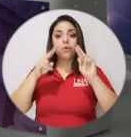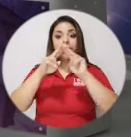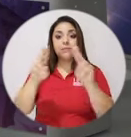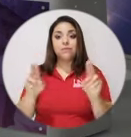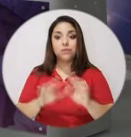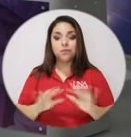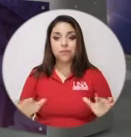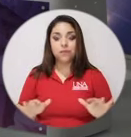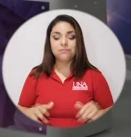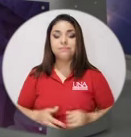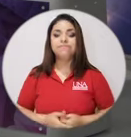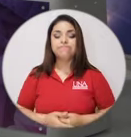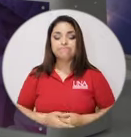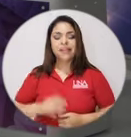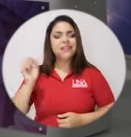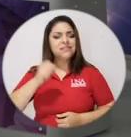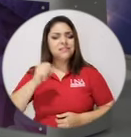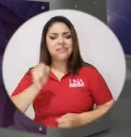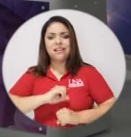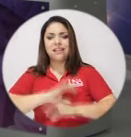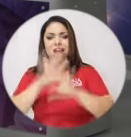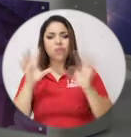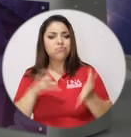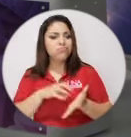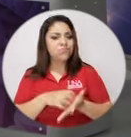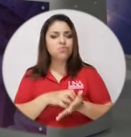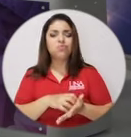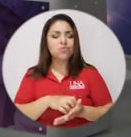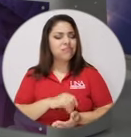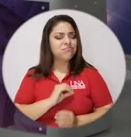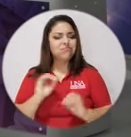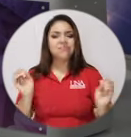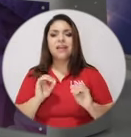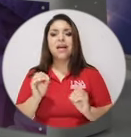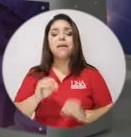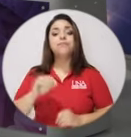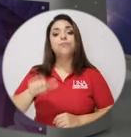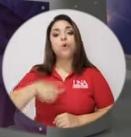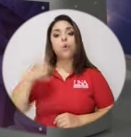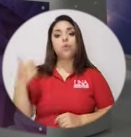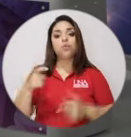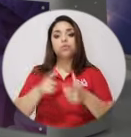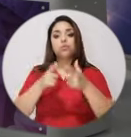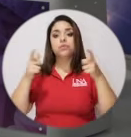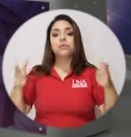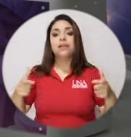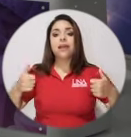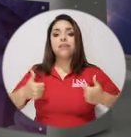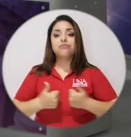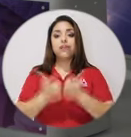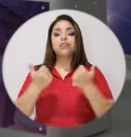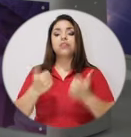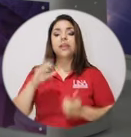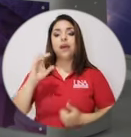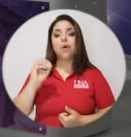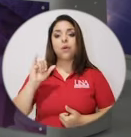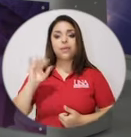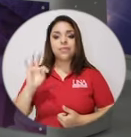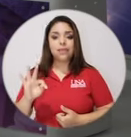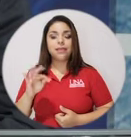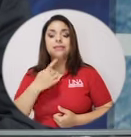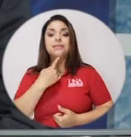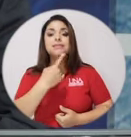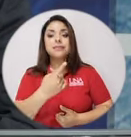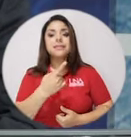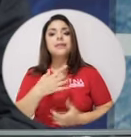en el espacio virtual. Sin duda, por eso también el otro gran reto es que nosotros, la OIT